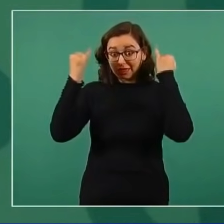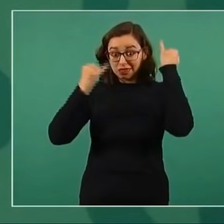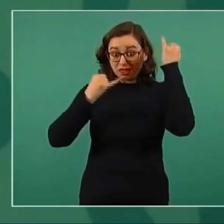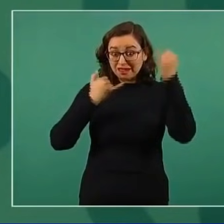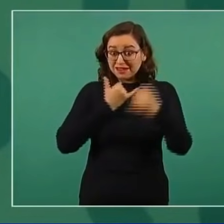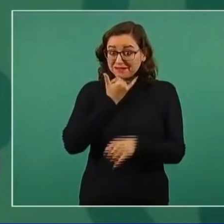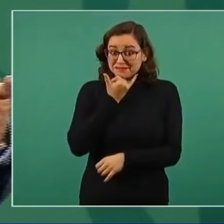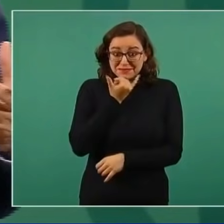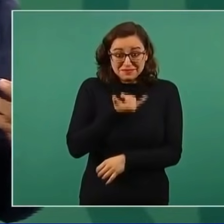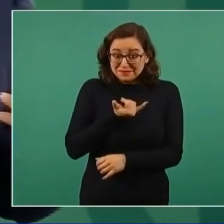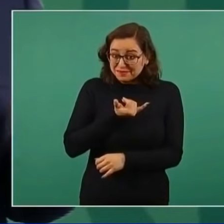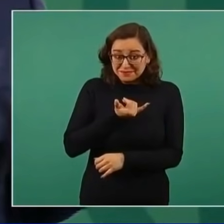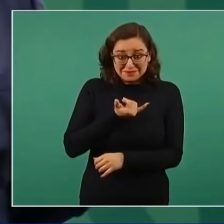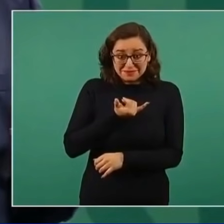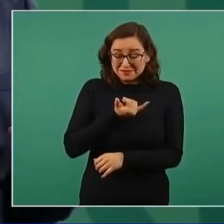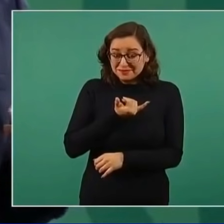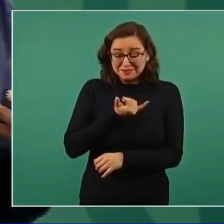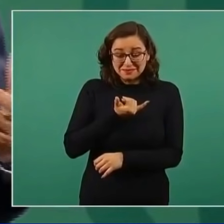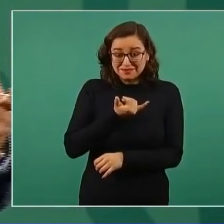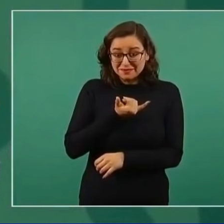Y a veces